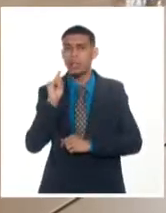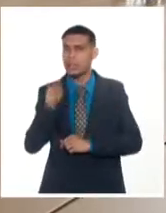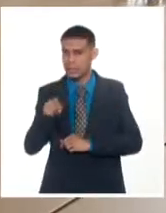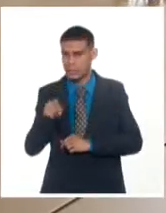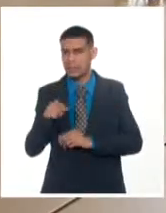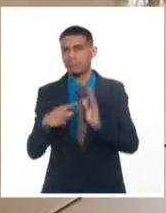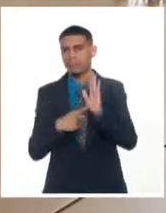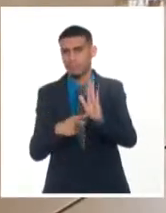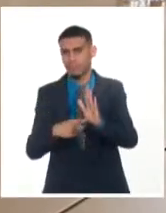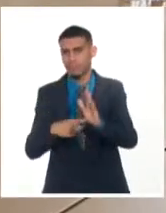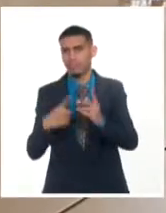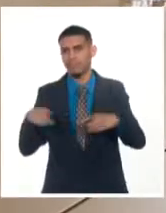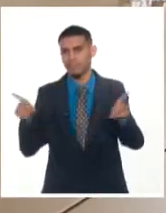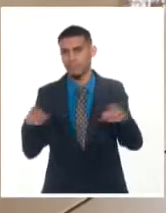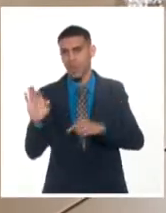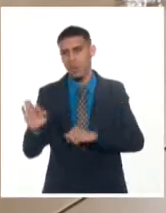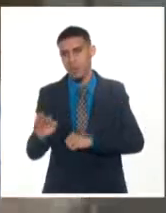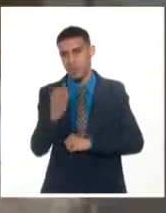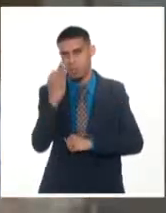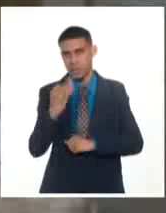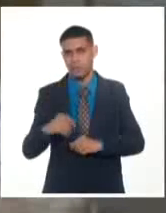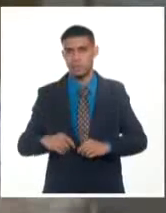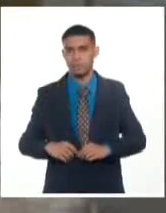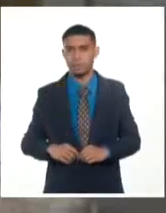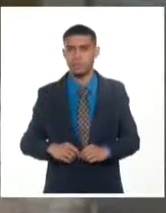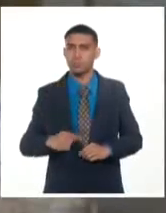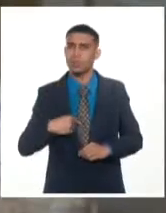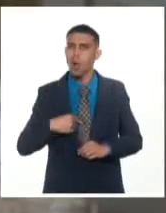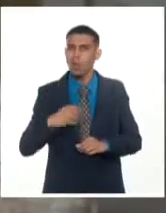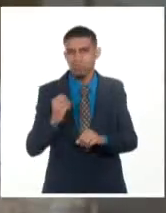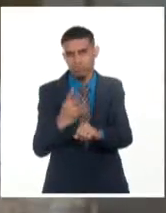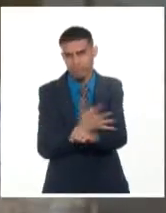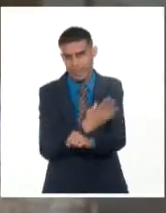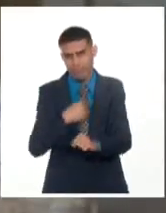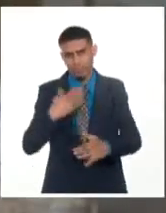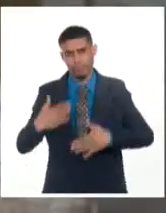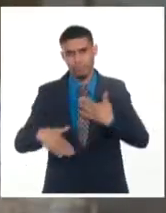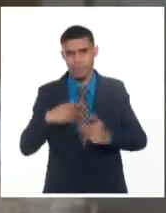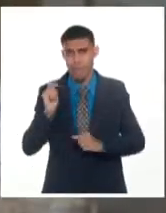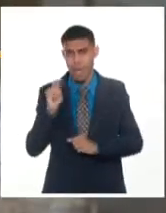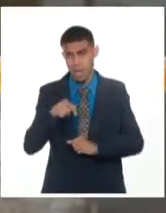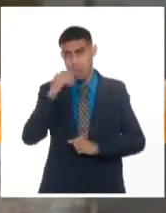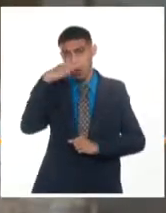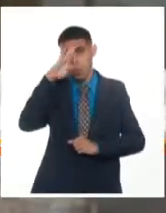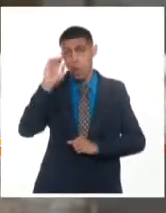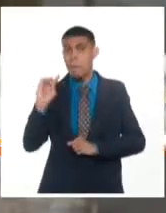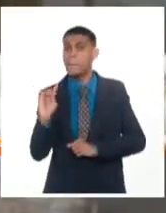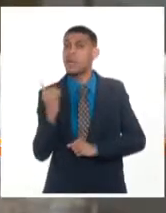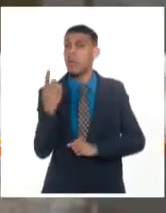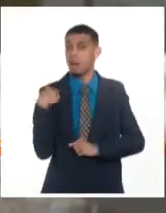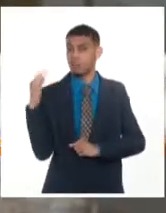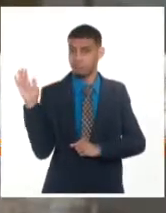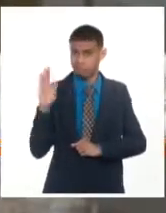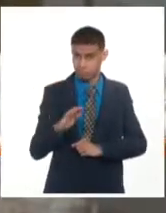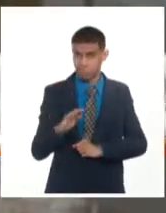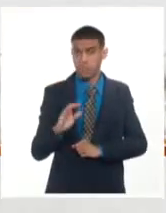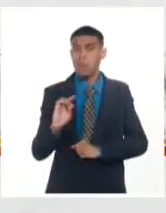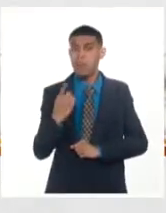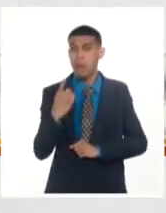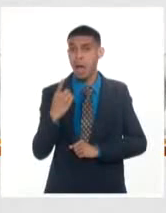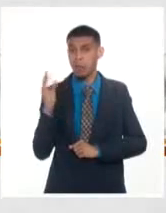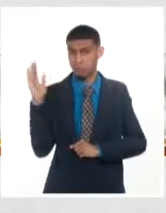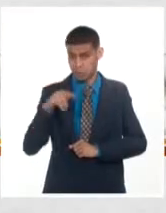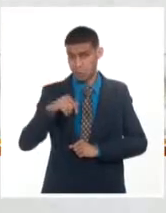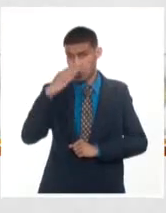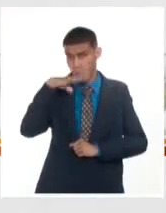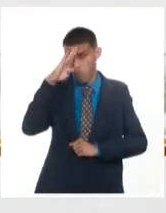y Jorge González Bouhassan. Me siento muy honrada de estar en Cuba porque es la primera vez que vamos a estar tocando aquí.